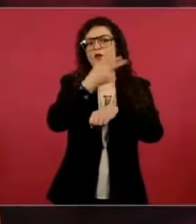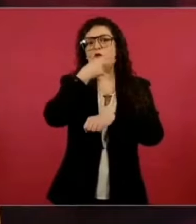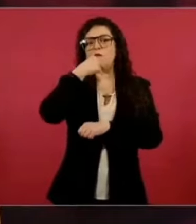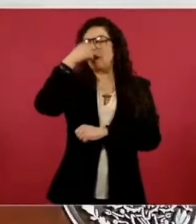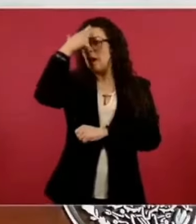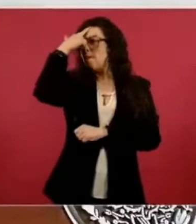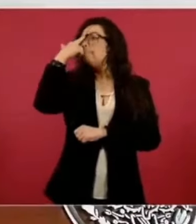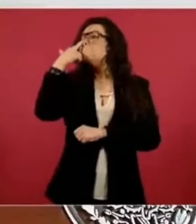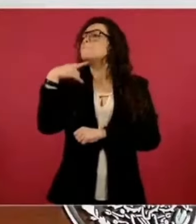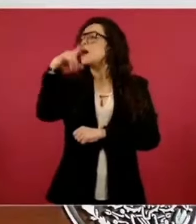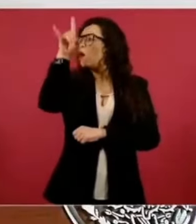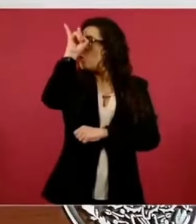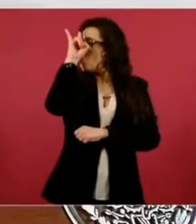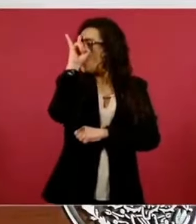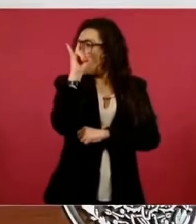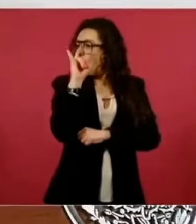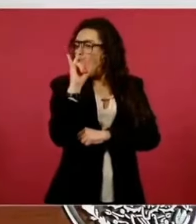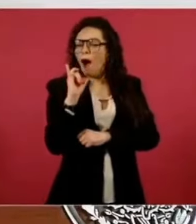participan